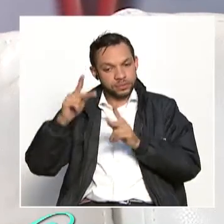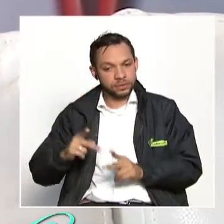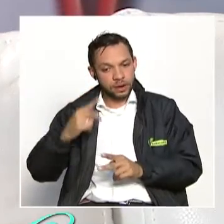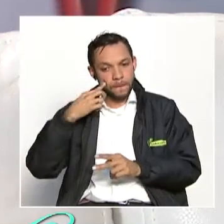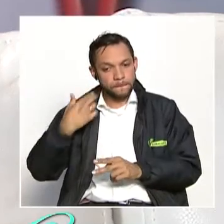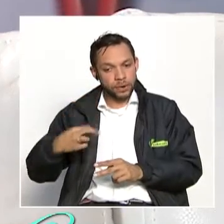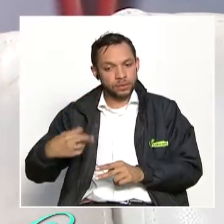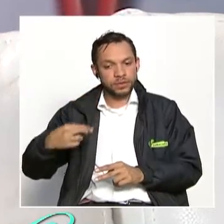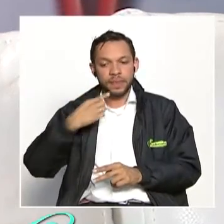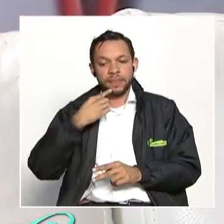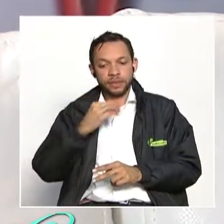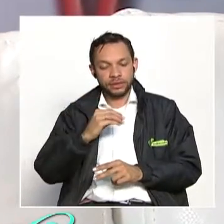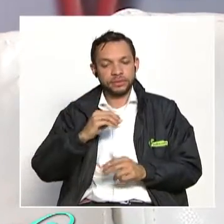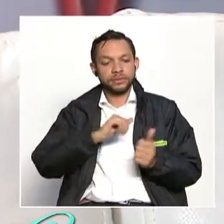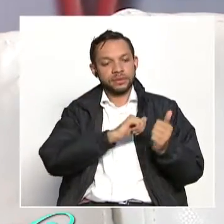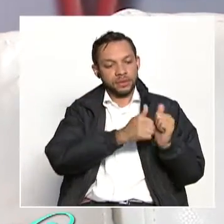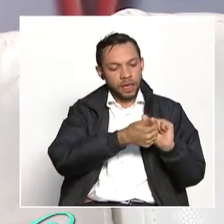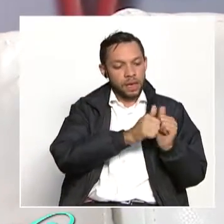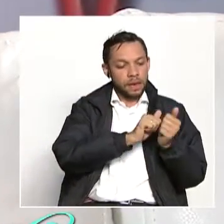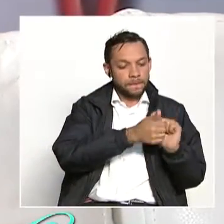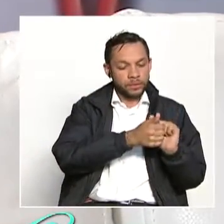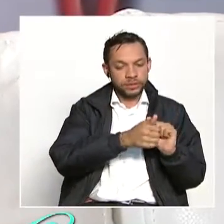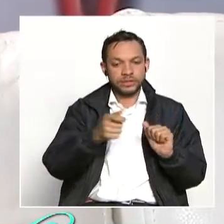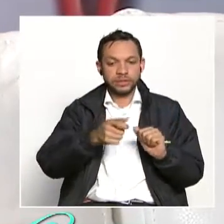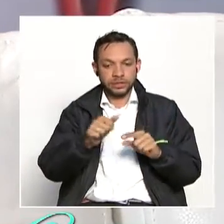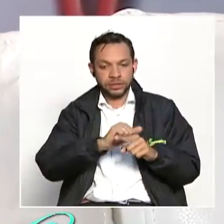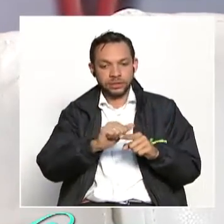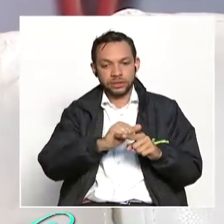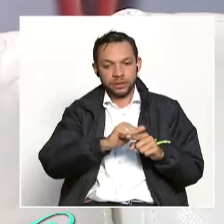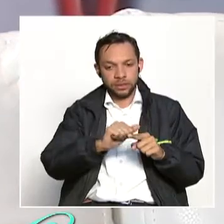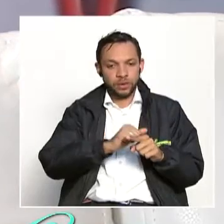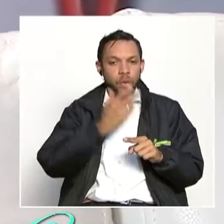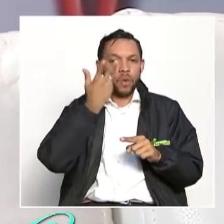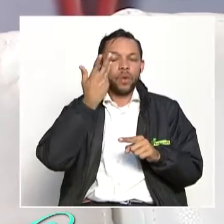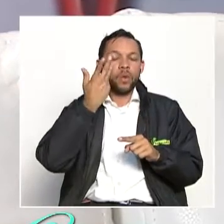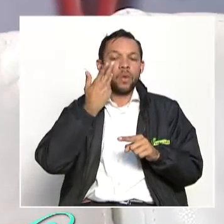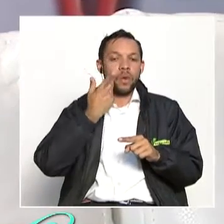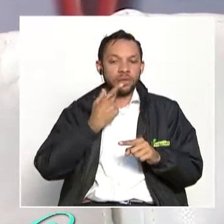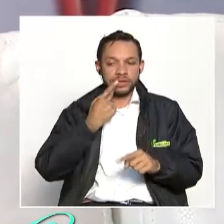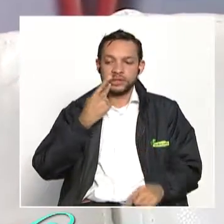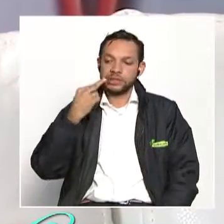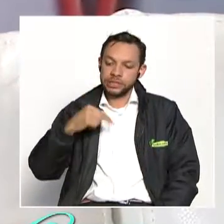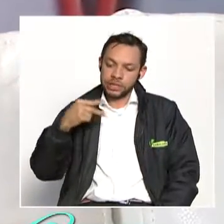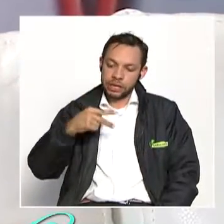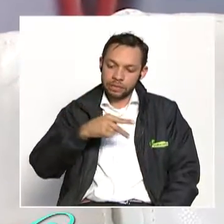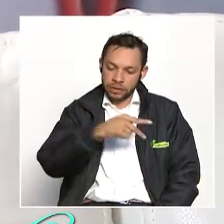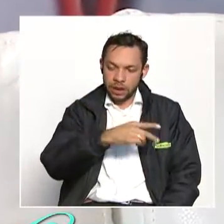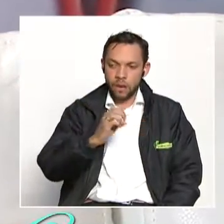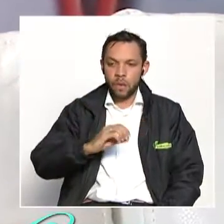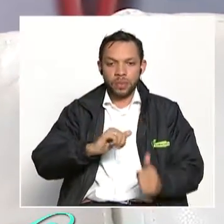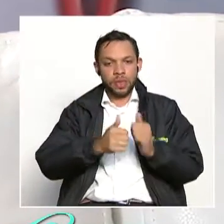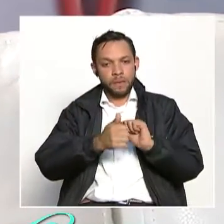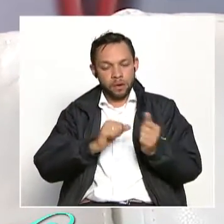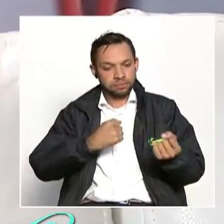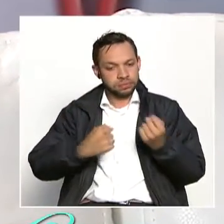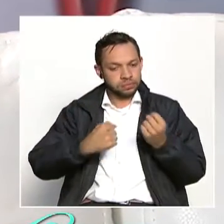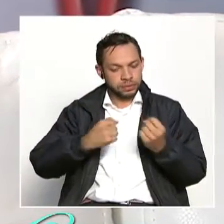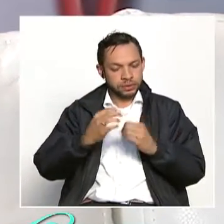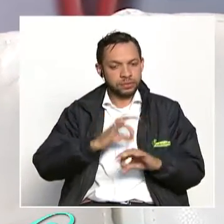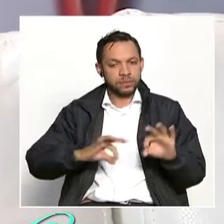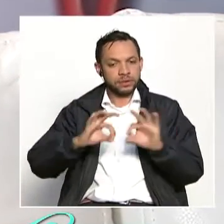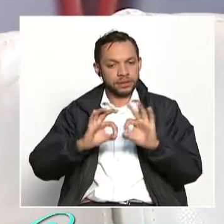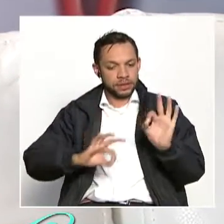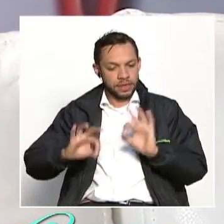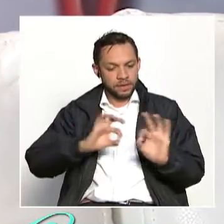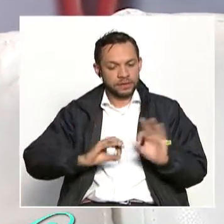ejercicio. Oigan, el ejercicio es la mejor medicina para todas las enfermedades. Es